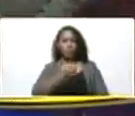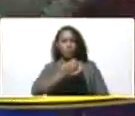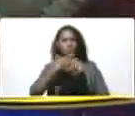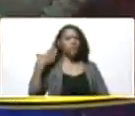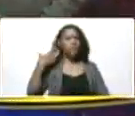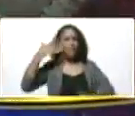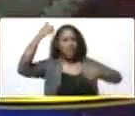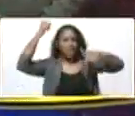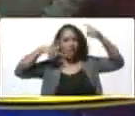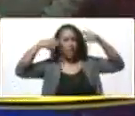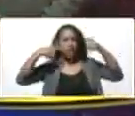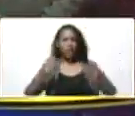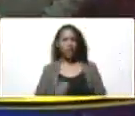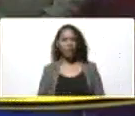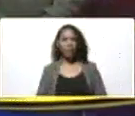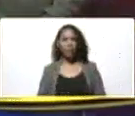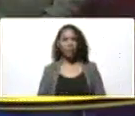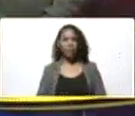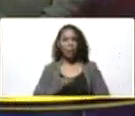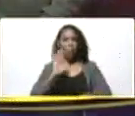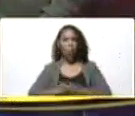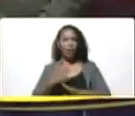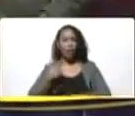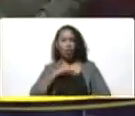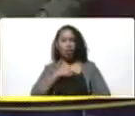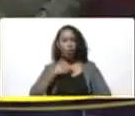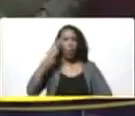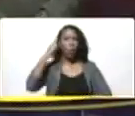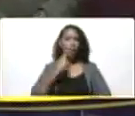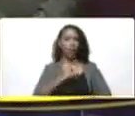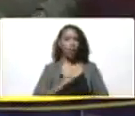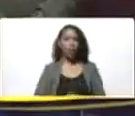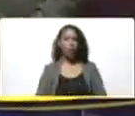orgullosamente chavista, porque somos bolivarianos.